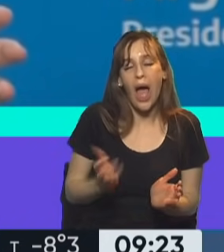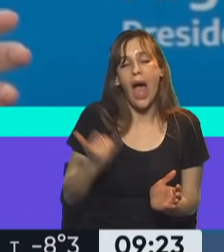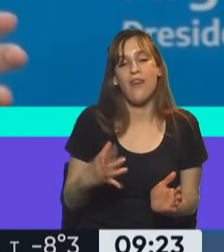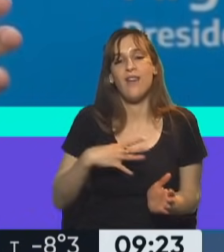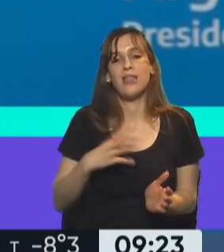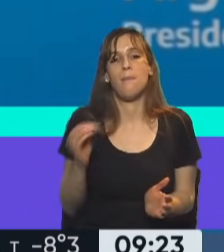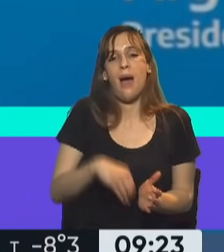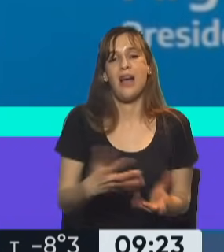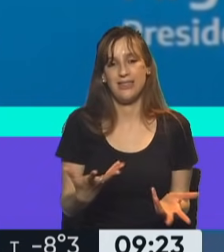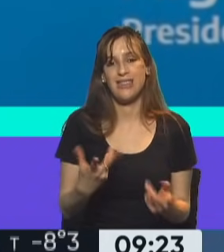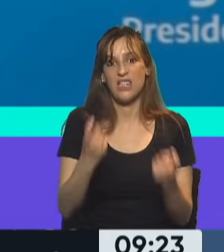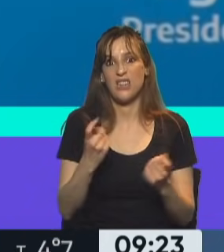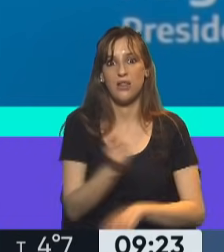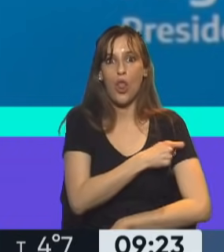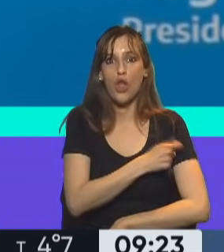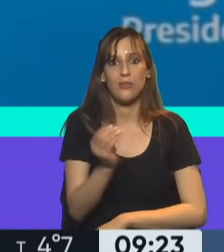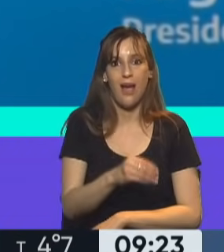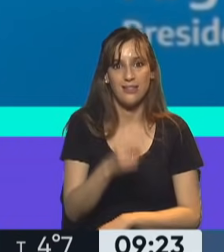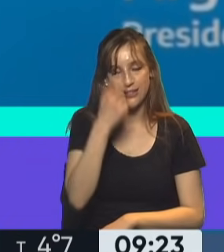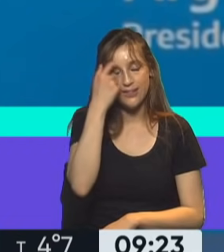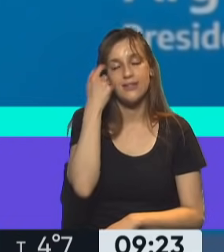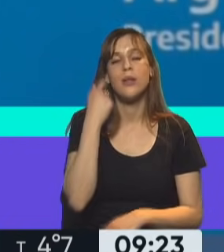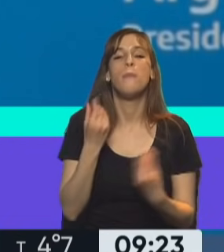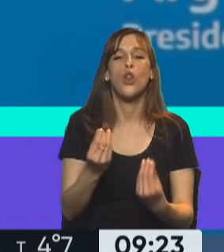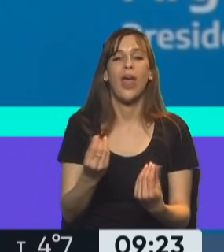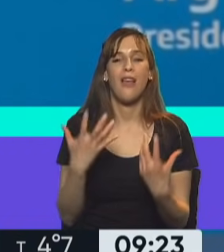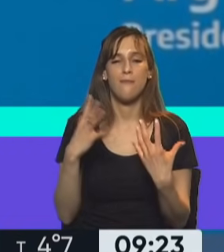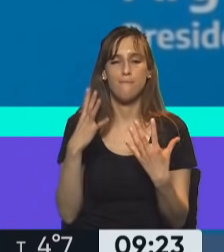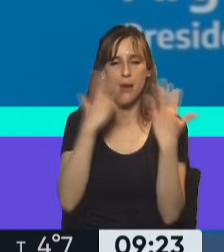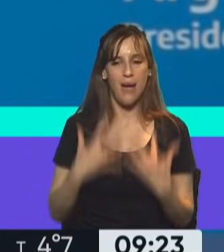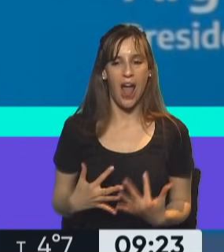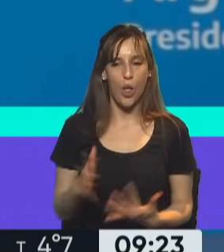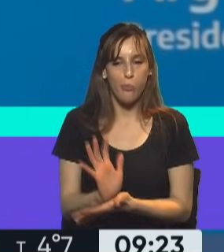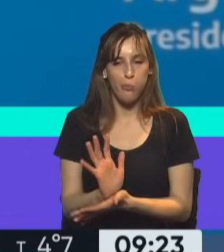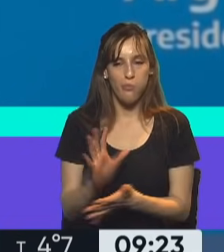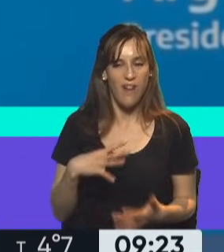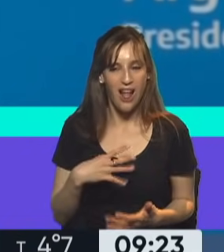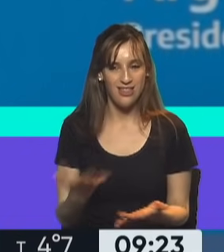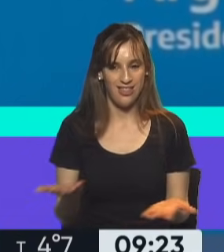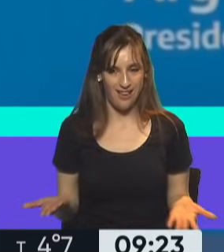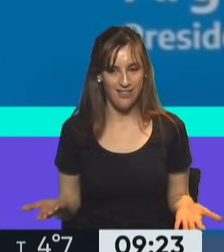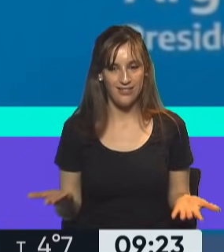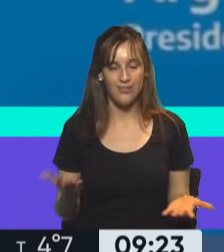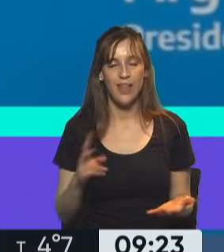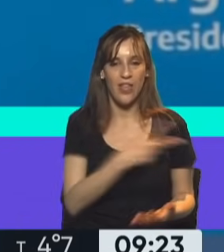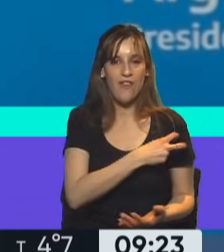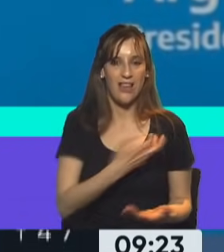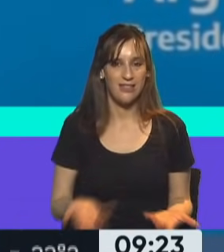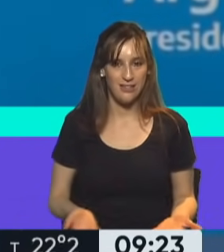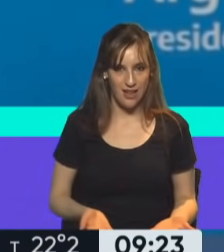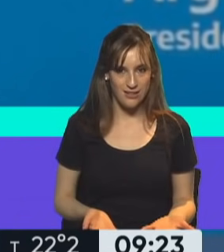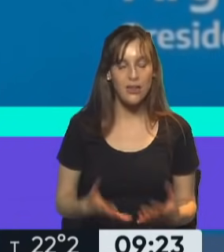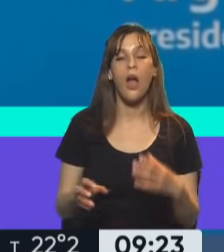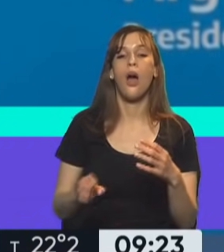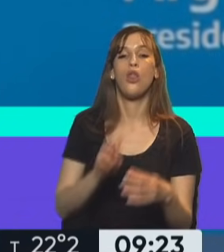primarios con más dosis y refuerzos. A medida que crece, sobre todo después de los 2 años y